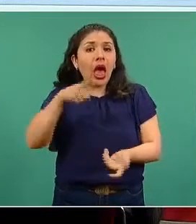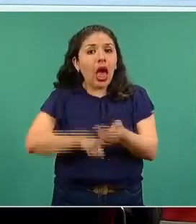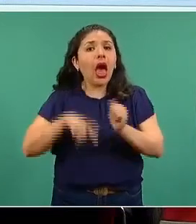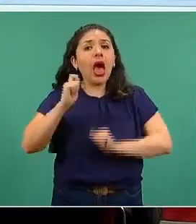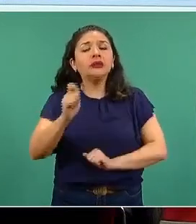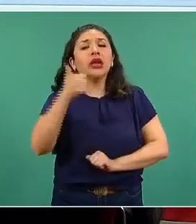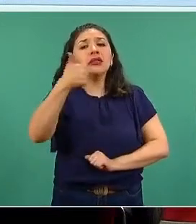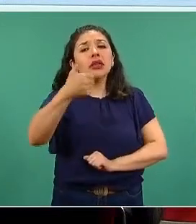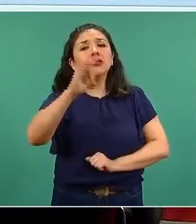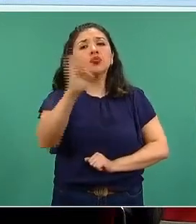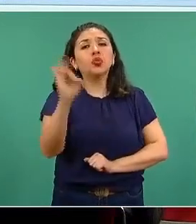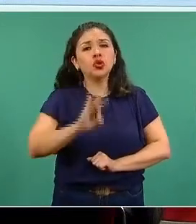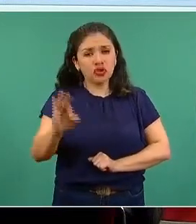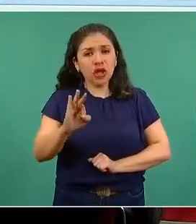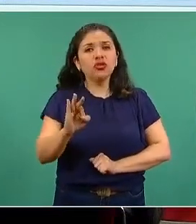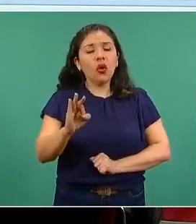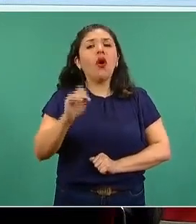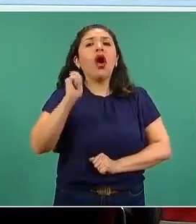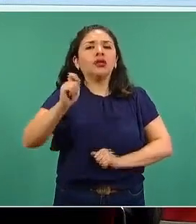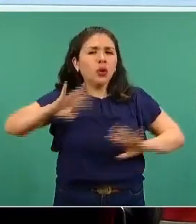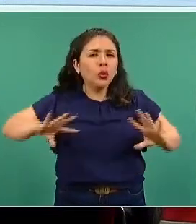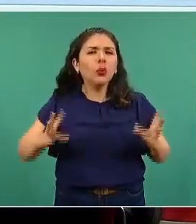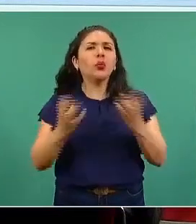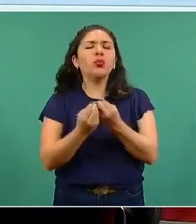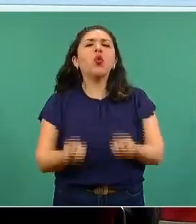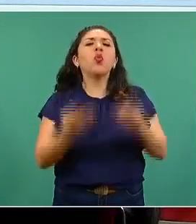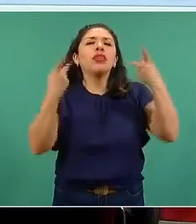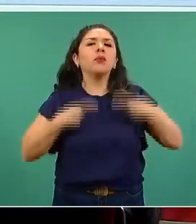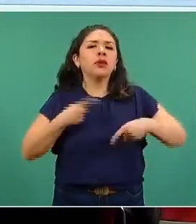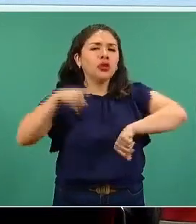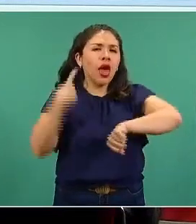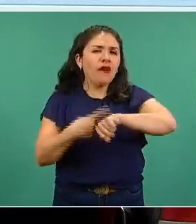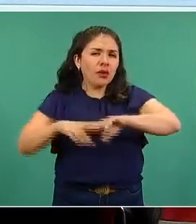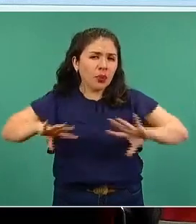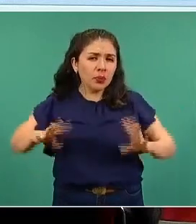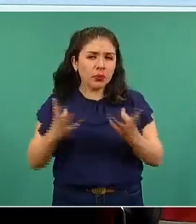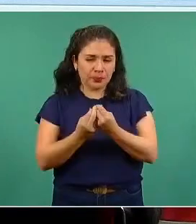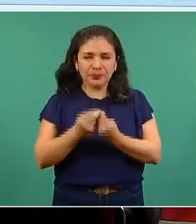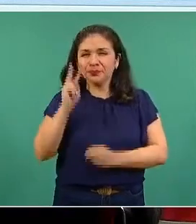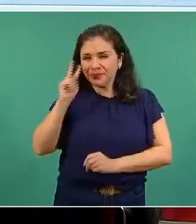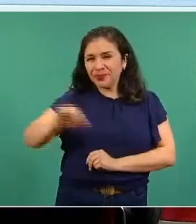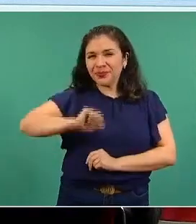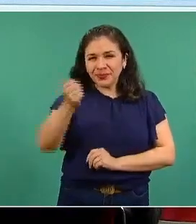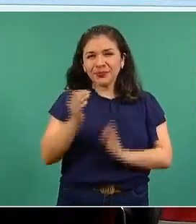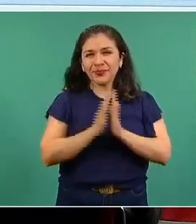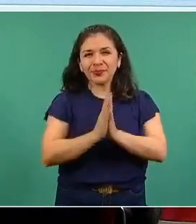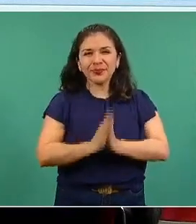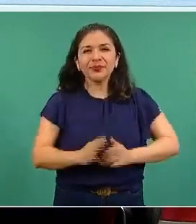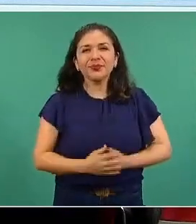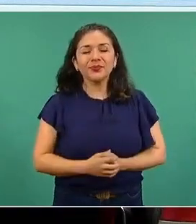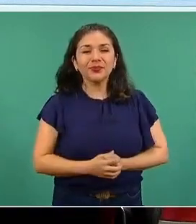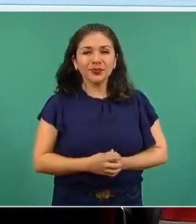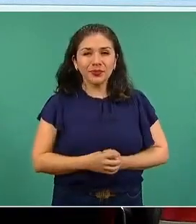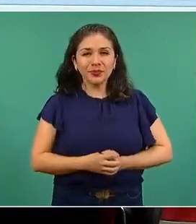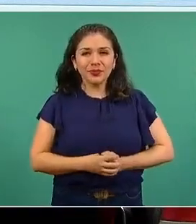el 6% del total de casos que tenemos. Si me da la siguiente, por favor.